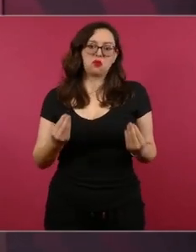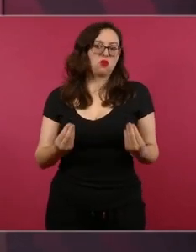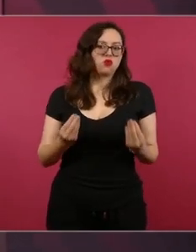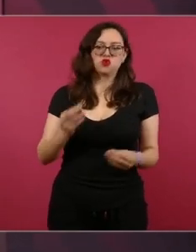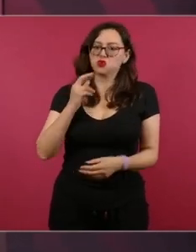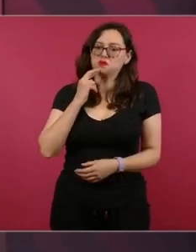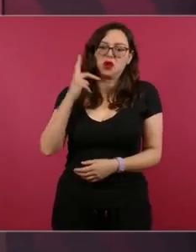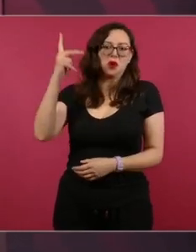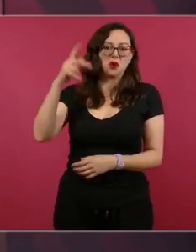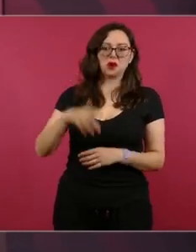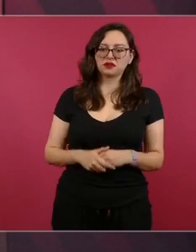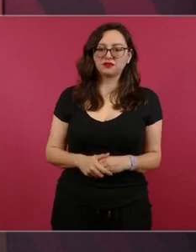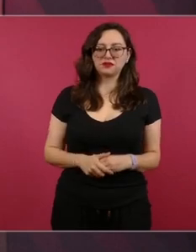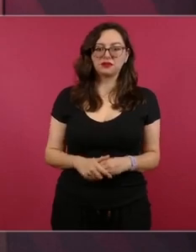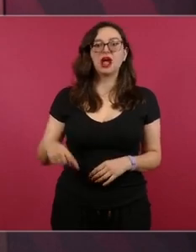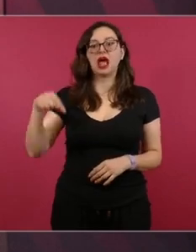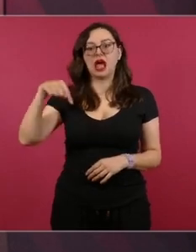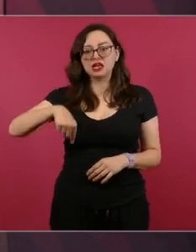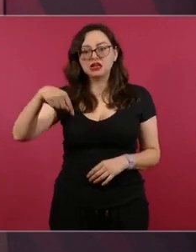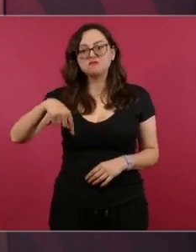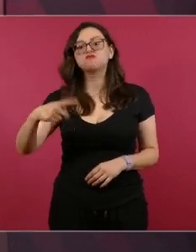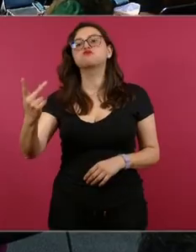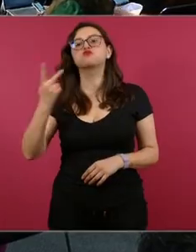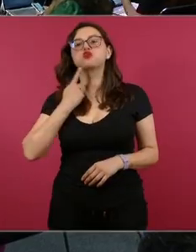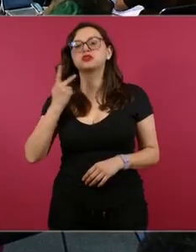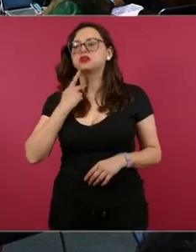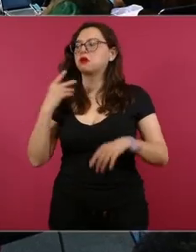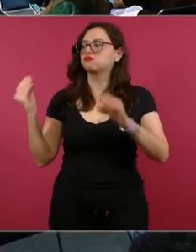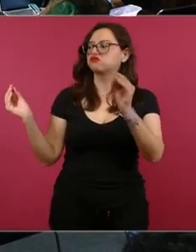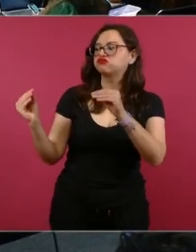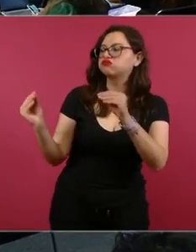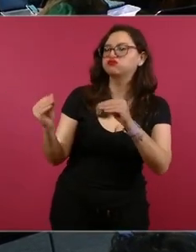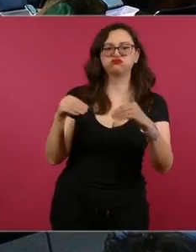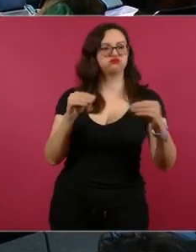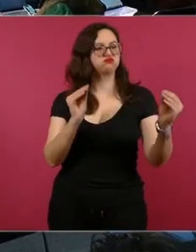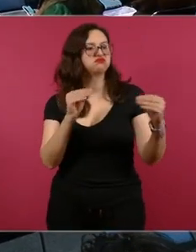Mucha más urbanidad política